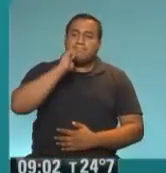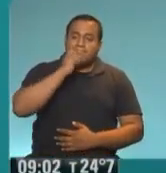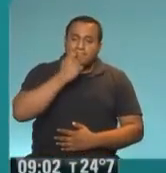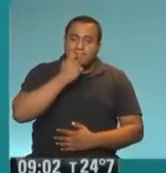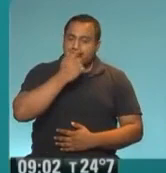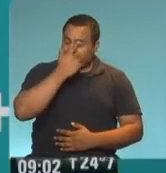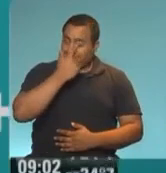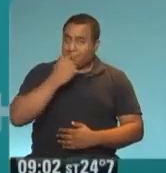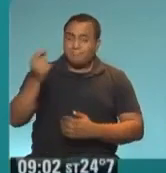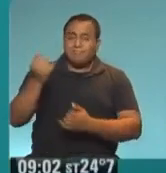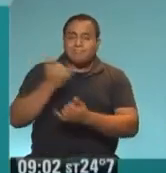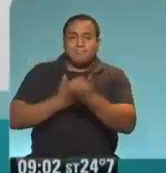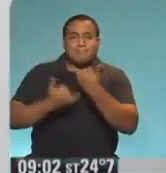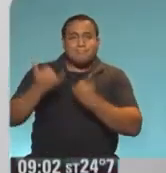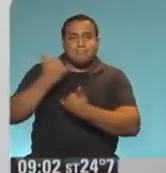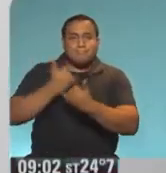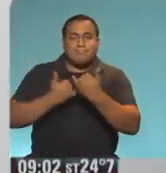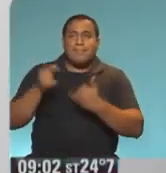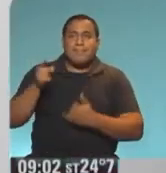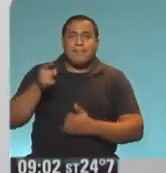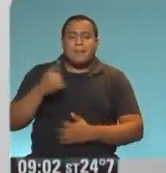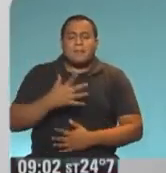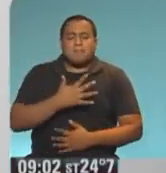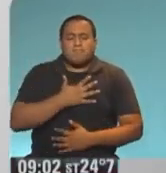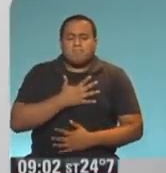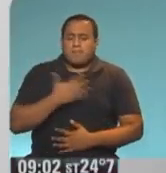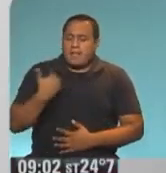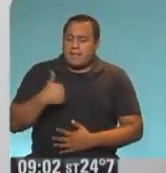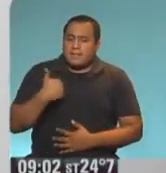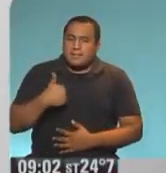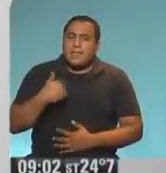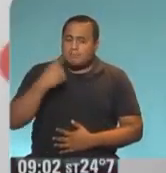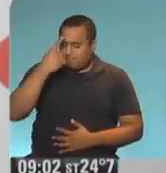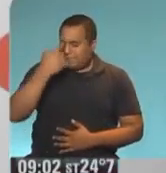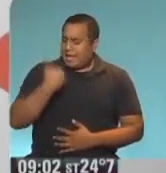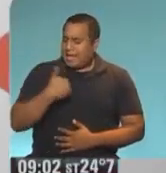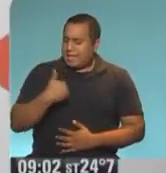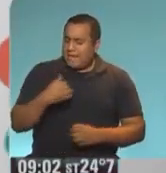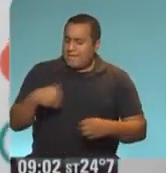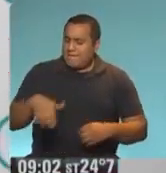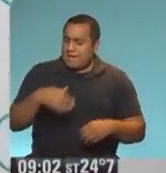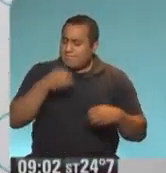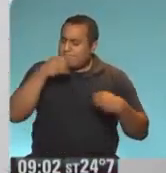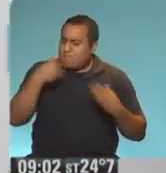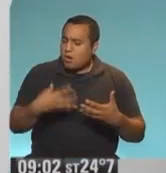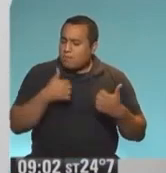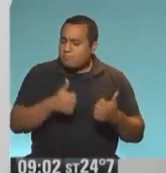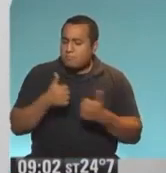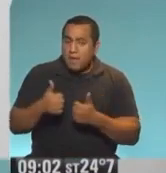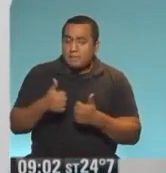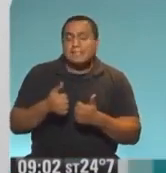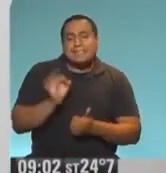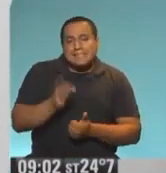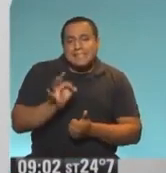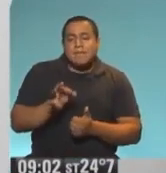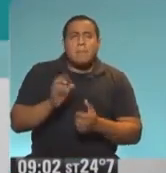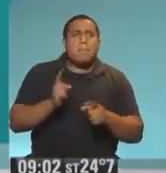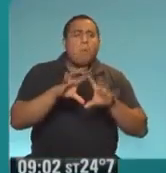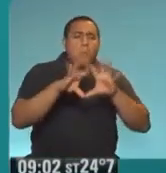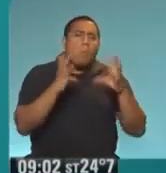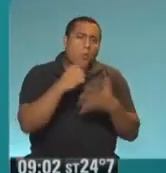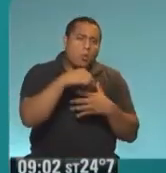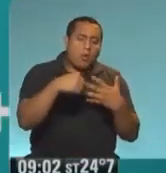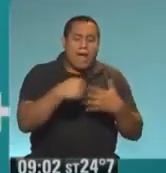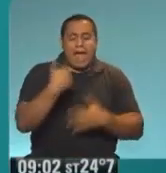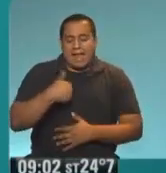alguien que bueno, quiere a la Argentina, cree en la Argentina y por supuesto sabe que la Argentina está pasando, como todo el mundo, momentos difíciles,